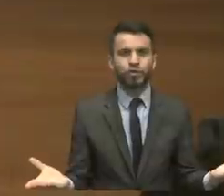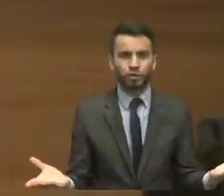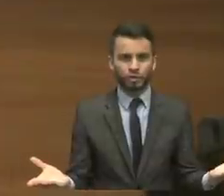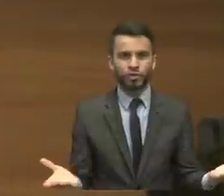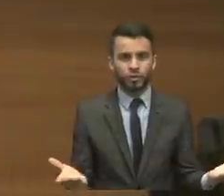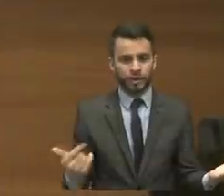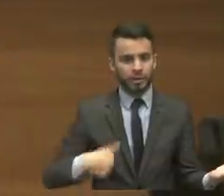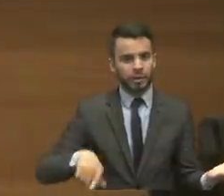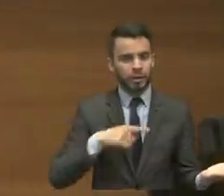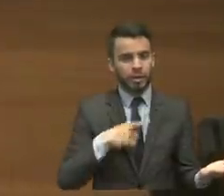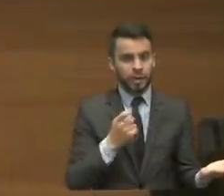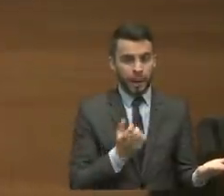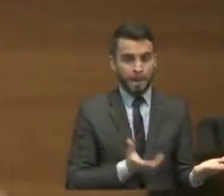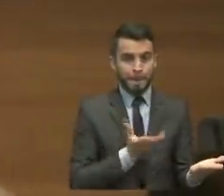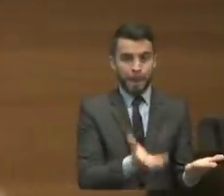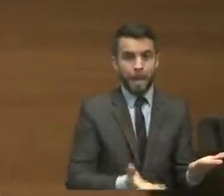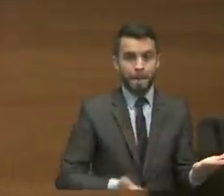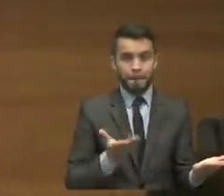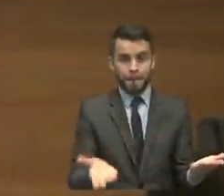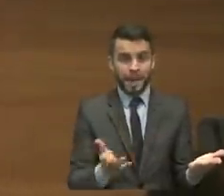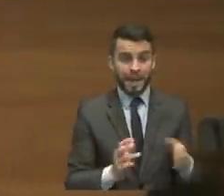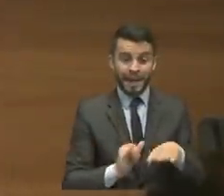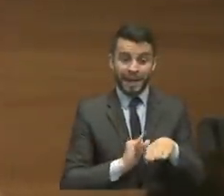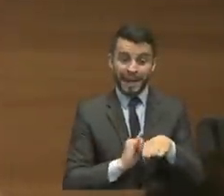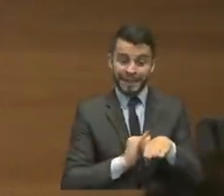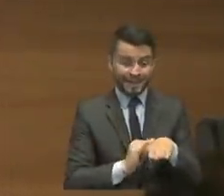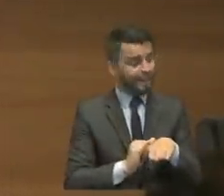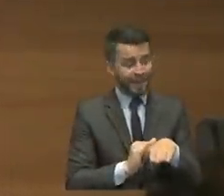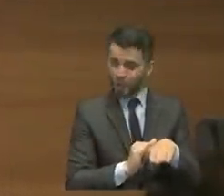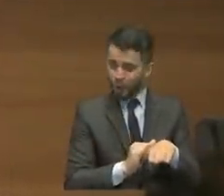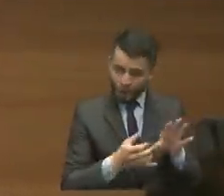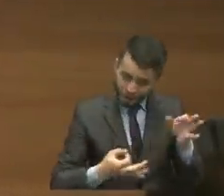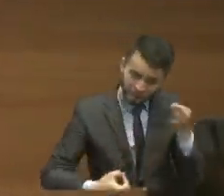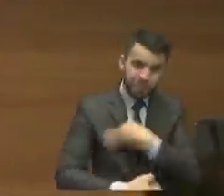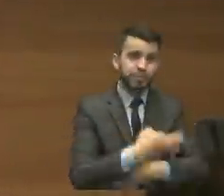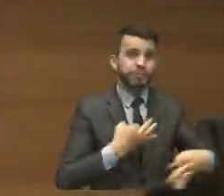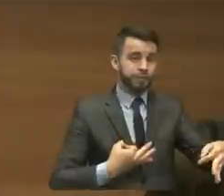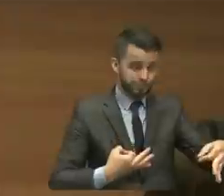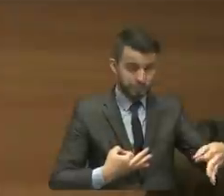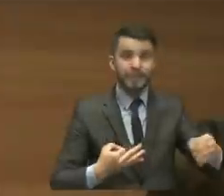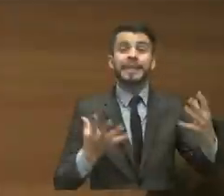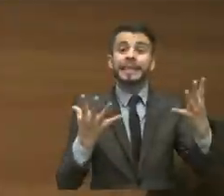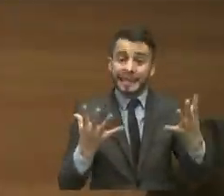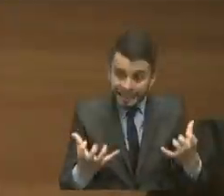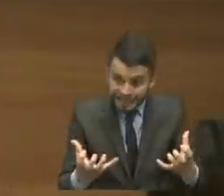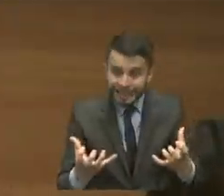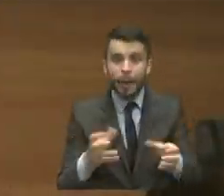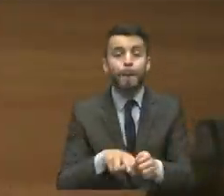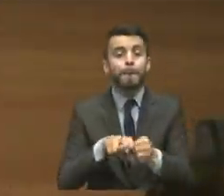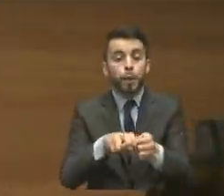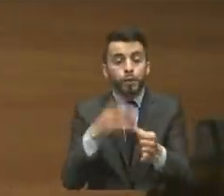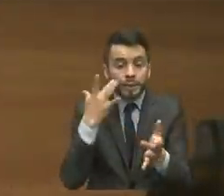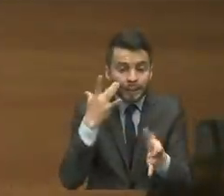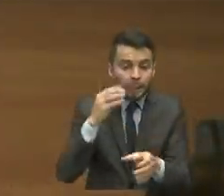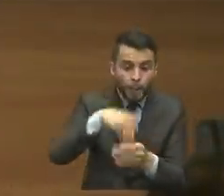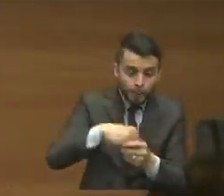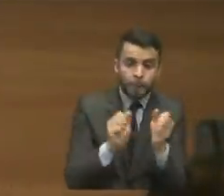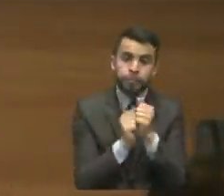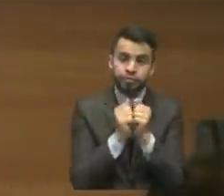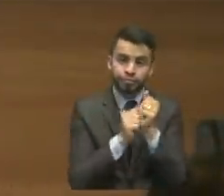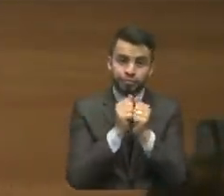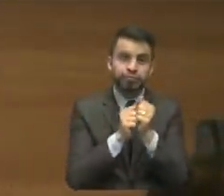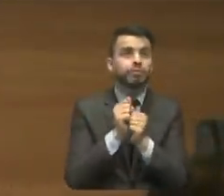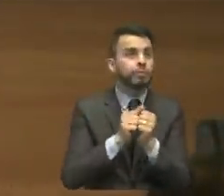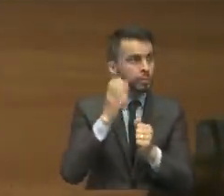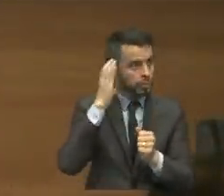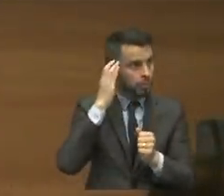nos permite sustituir SITP provisional por flota limpia está en curso en este momento y esperamos adjudicarla a finales de